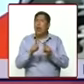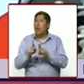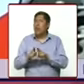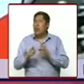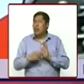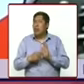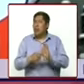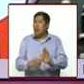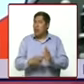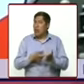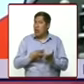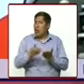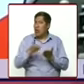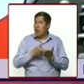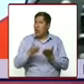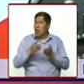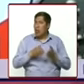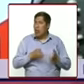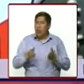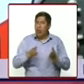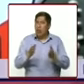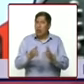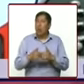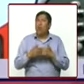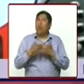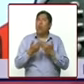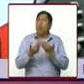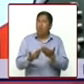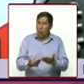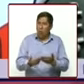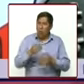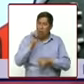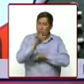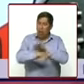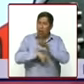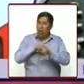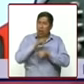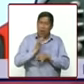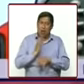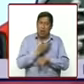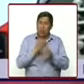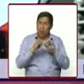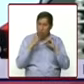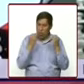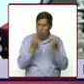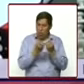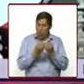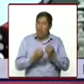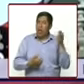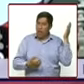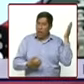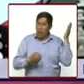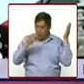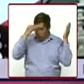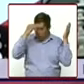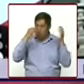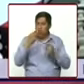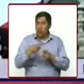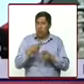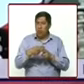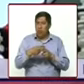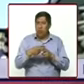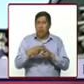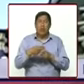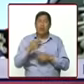demuestra fehacientemente la manera en cómo se está engañando a nuestras organizaciones es que a este sujeto que responde